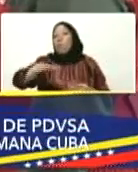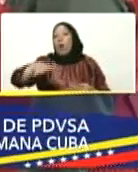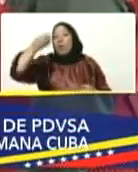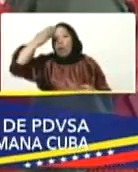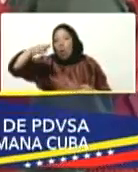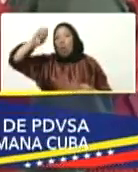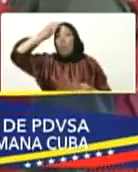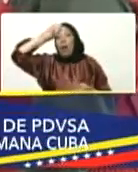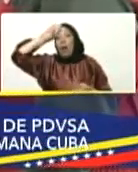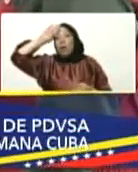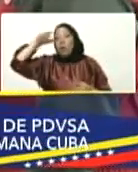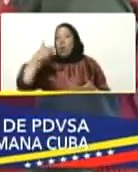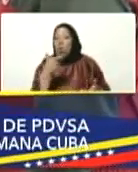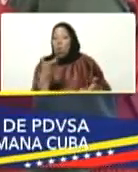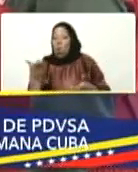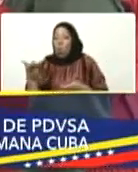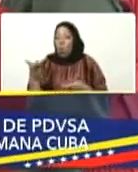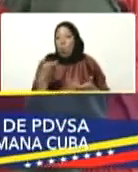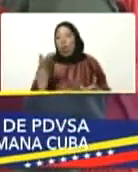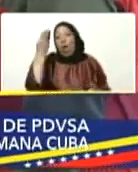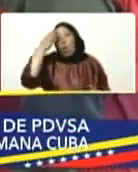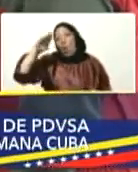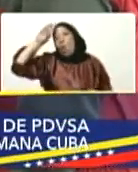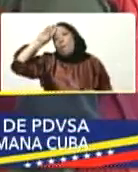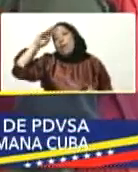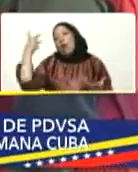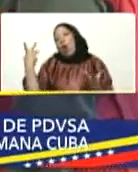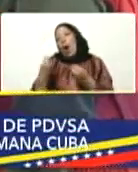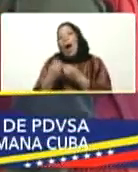cubanos, junto a nuestros hermanos mexicanos,